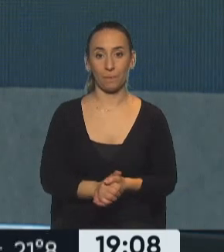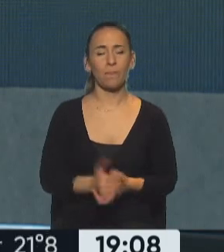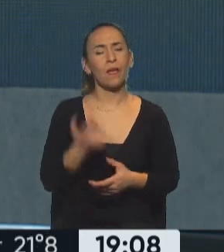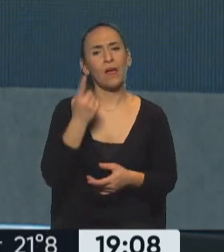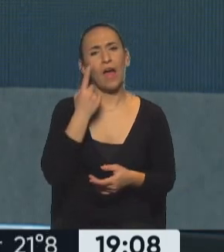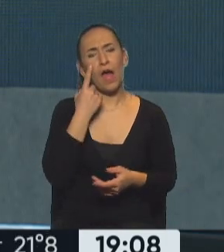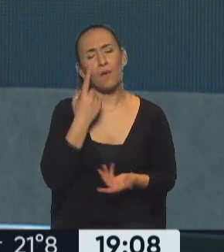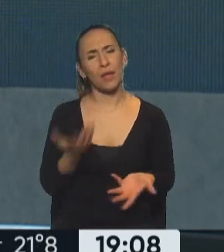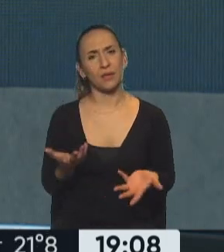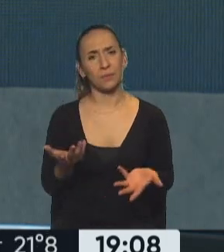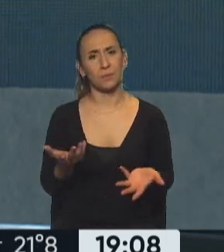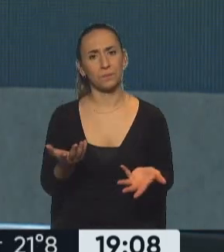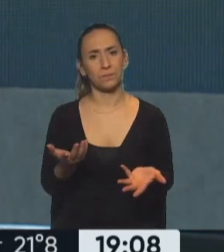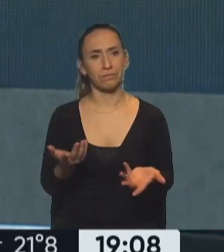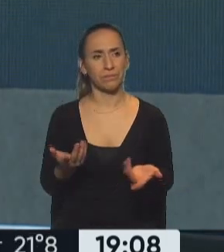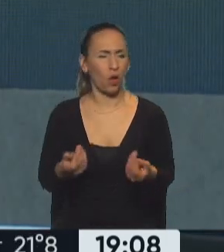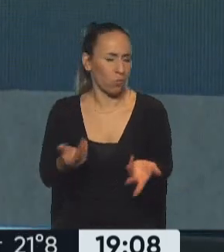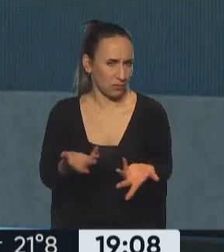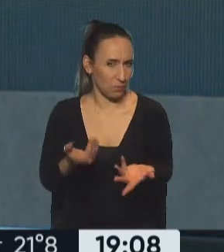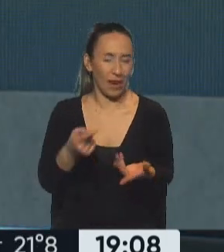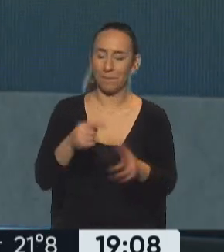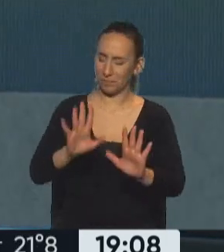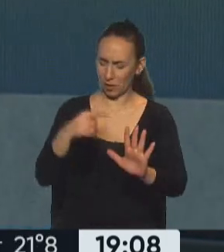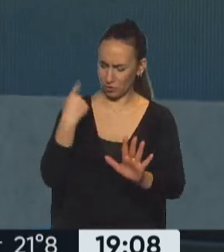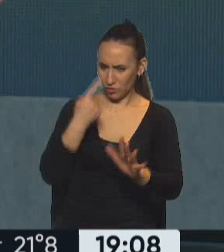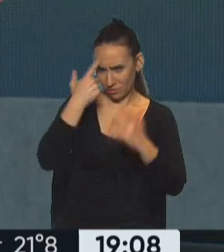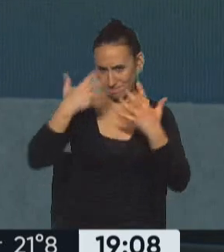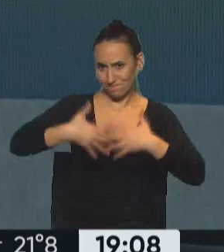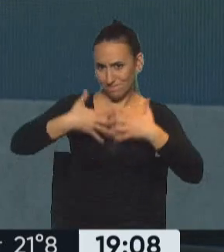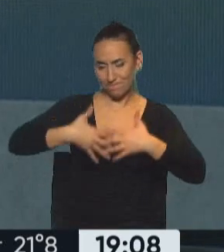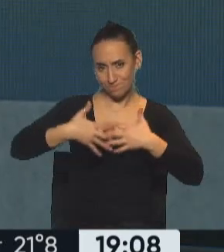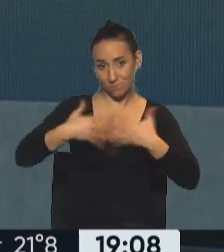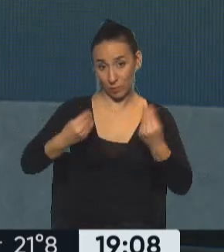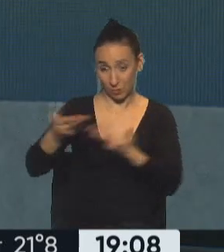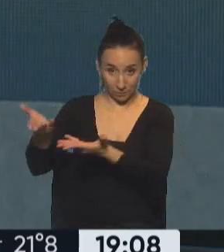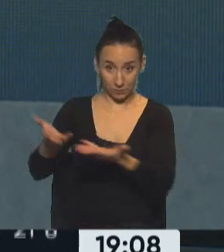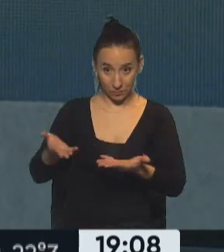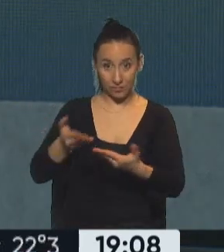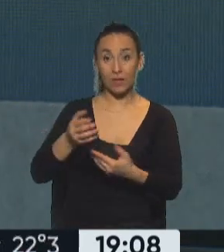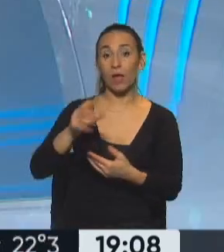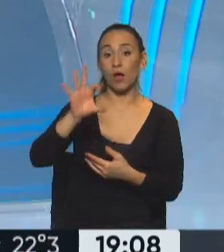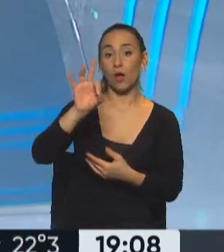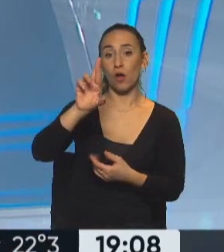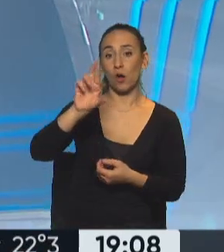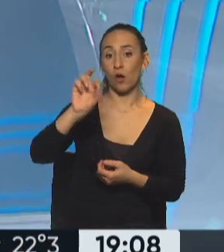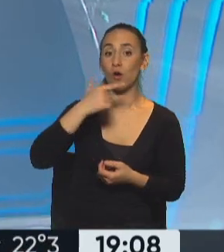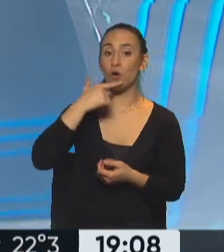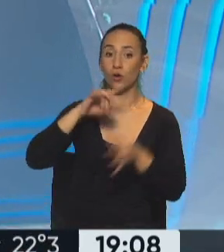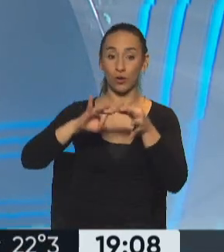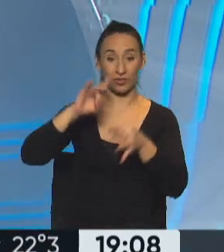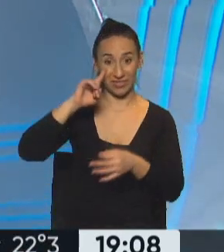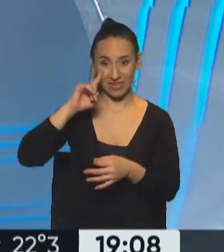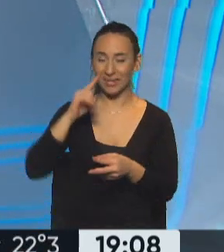A ver, ¿cómo hacemos para pensar en voz alta? Invitamos a Ricardo Orozki. ¿Te parece, Nasa? ¿Te parece, Félix? Qué suerte tenerlo